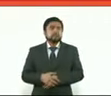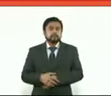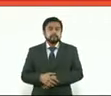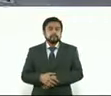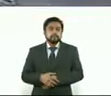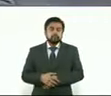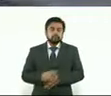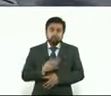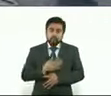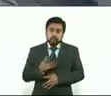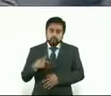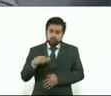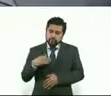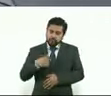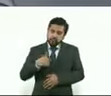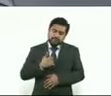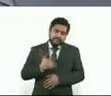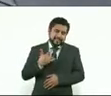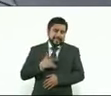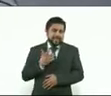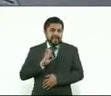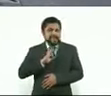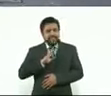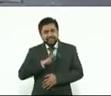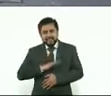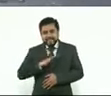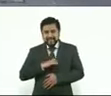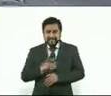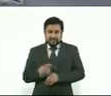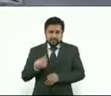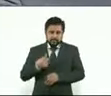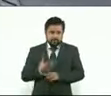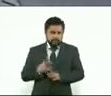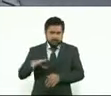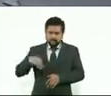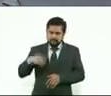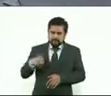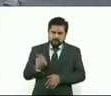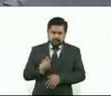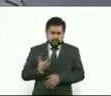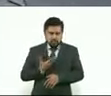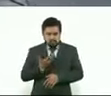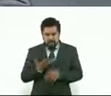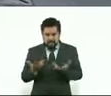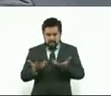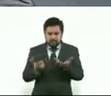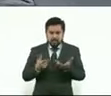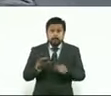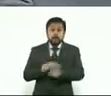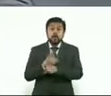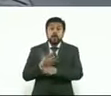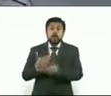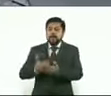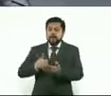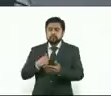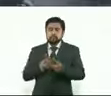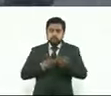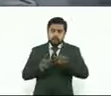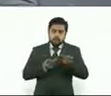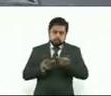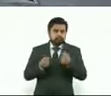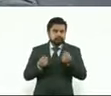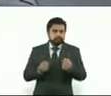bueno, feliz con el resultado, feliz con el desempeño sobre todo, porque me preparé fuerte. Y bueno, venir